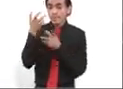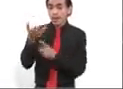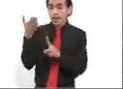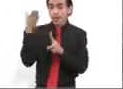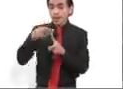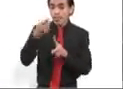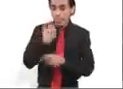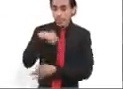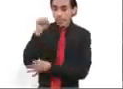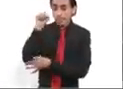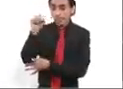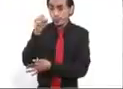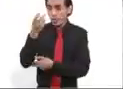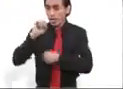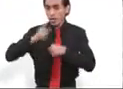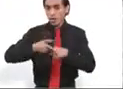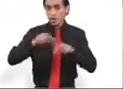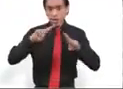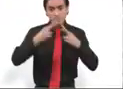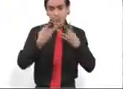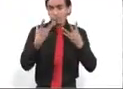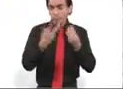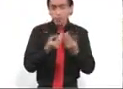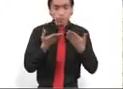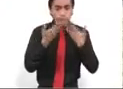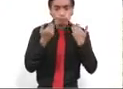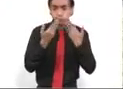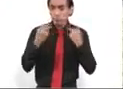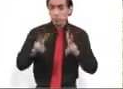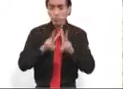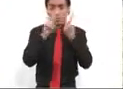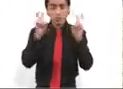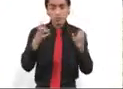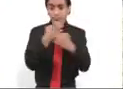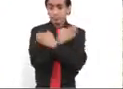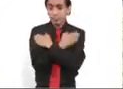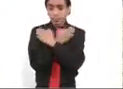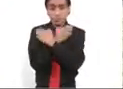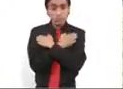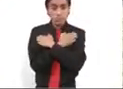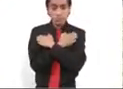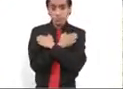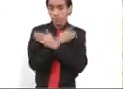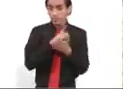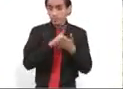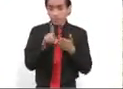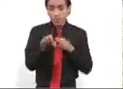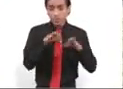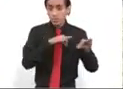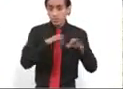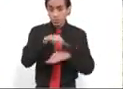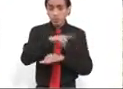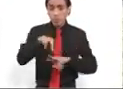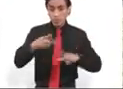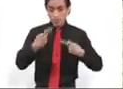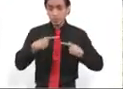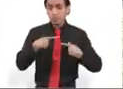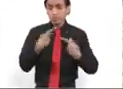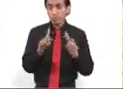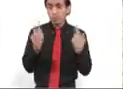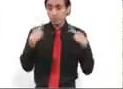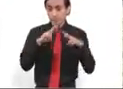sindicato? Pues la reunión fue una reunión cordial para hablar sobre educación y sobre derechos laborales de los trabajadores de la